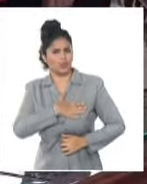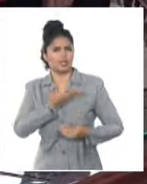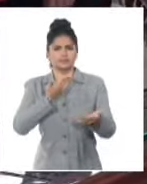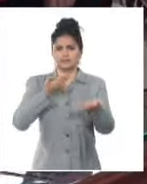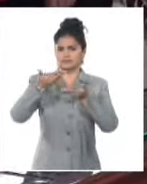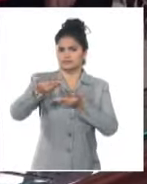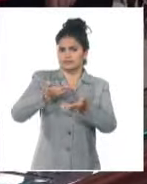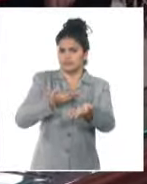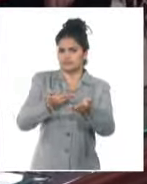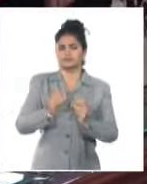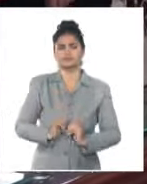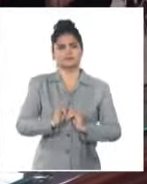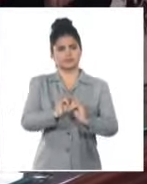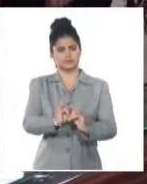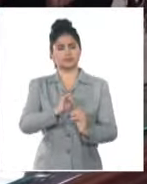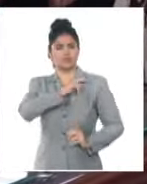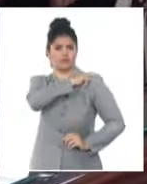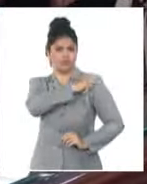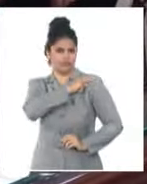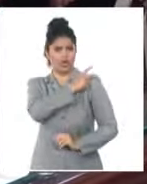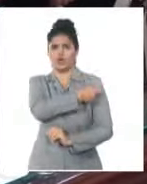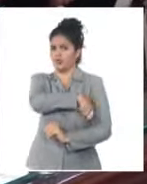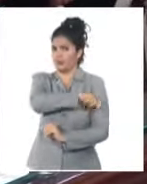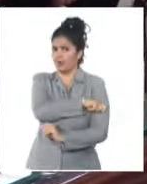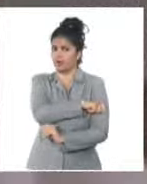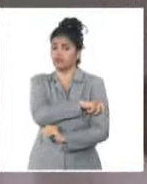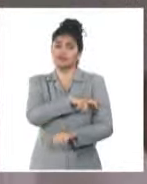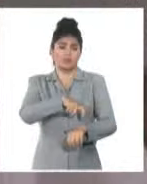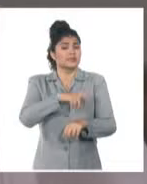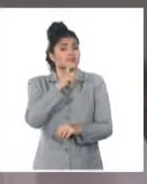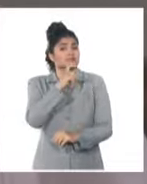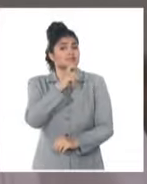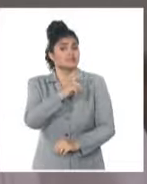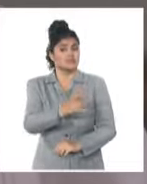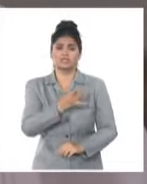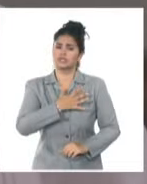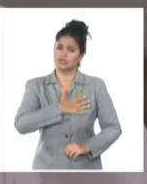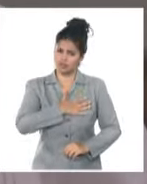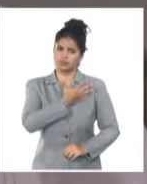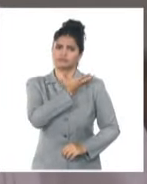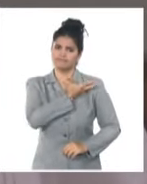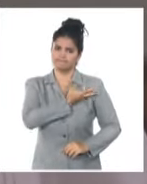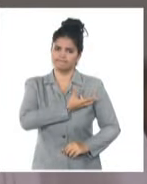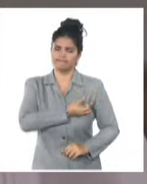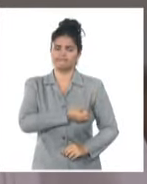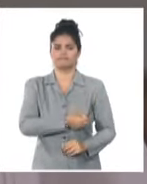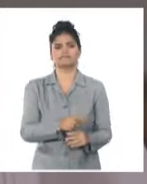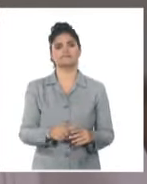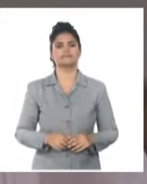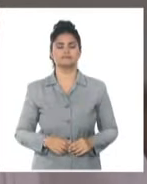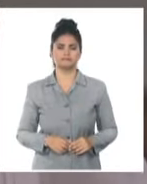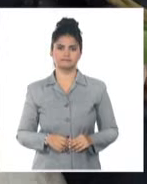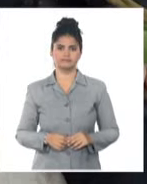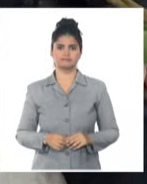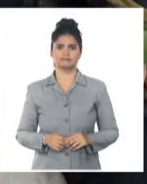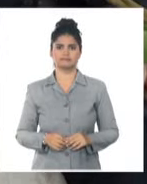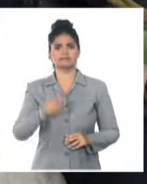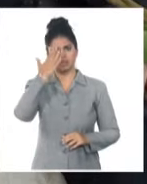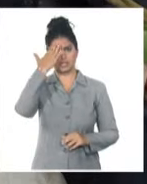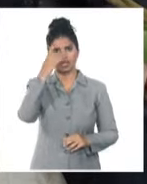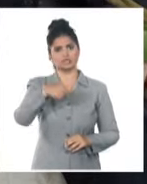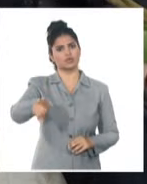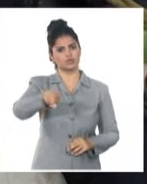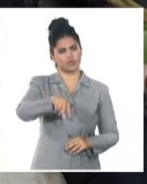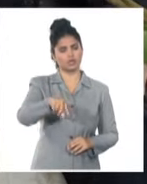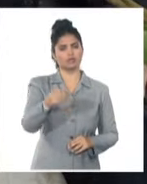estos momentos de profunda tristeza. Ha sido un honor para nosotros poder recibirlo a usted y al señor canciller acá en nuestra residencia y